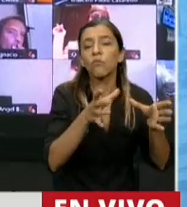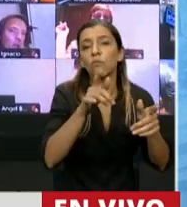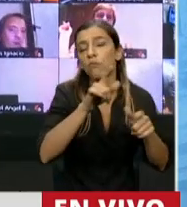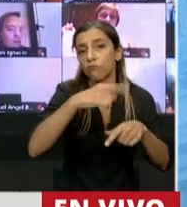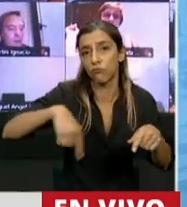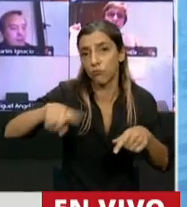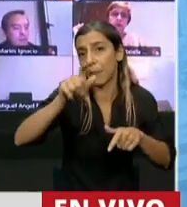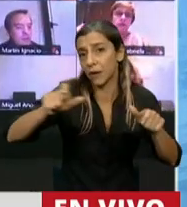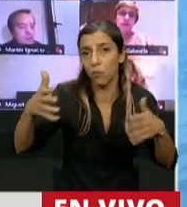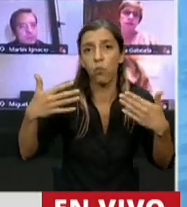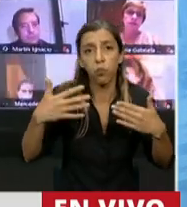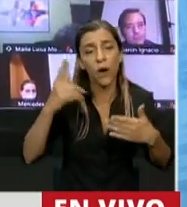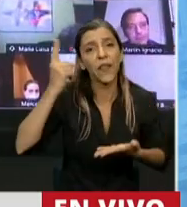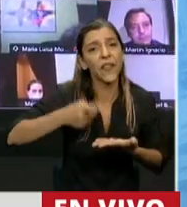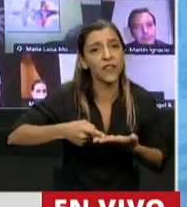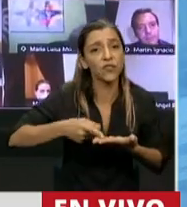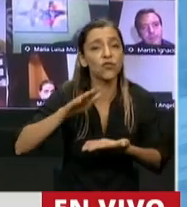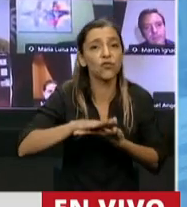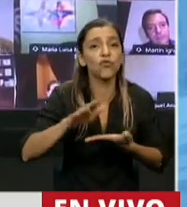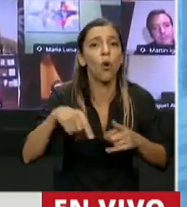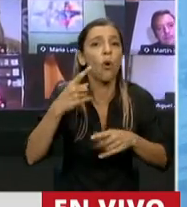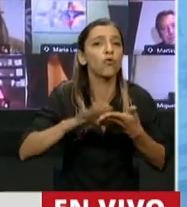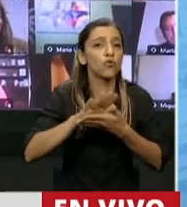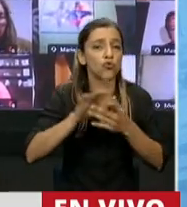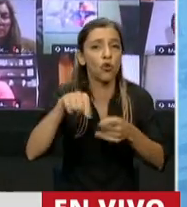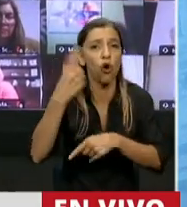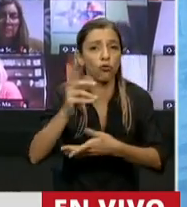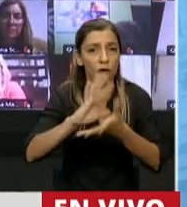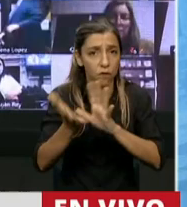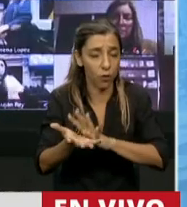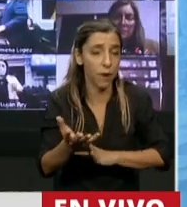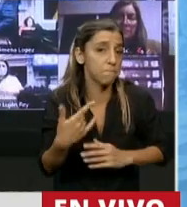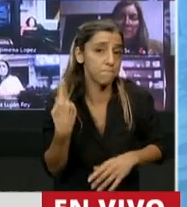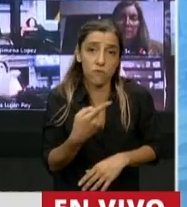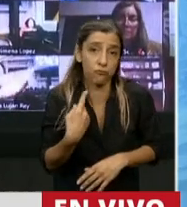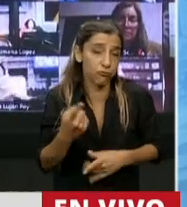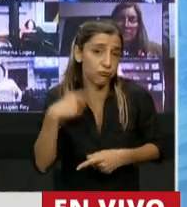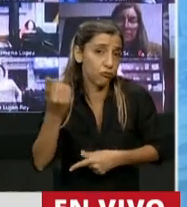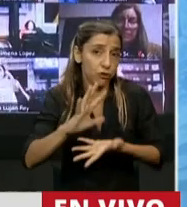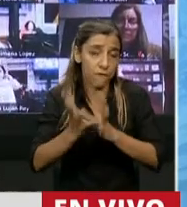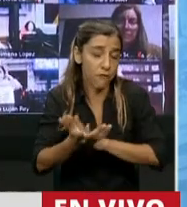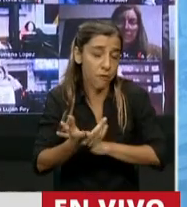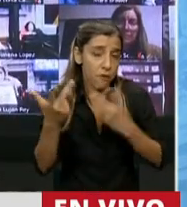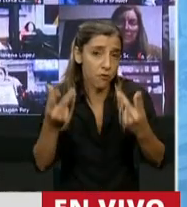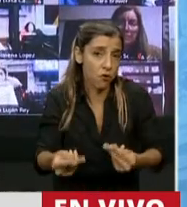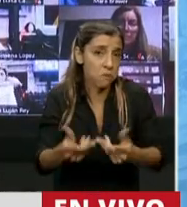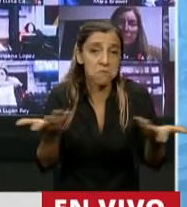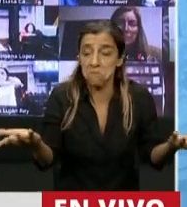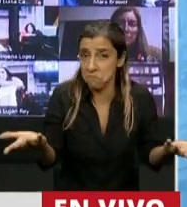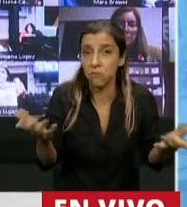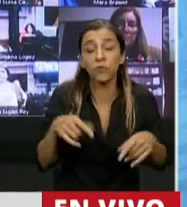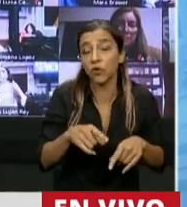no sucedió. El protocolo tenía un plazo fatal y ese plazo fatal sucedió a